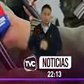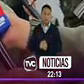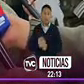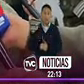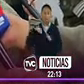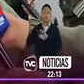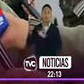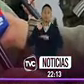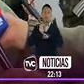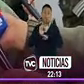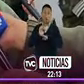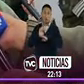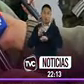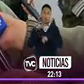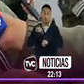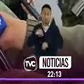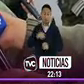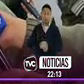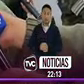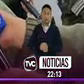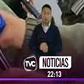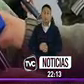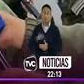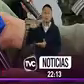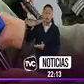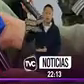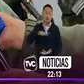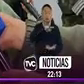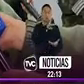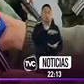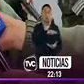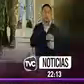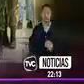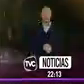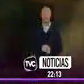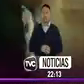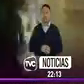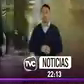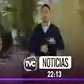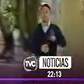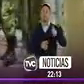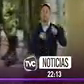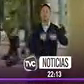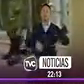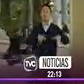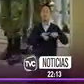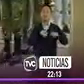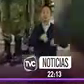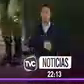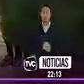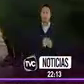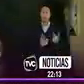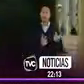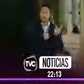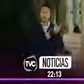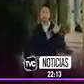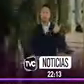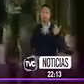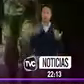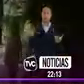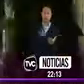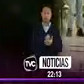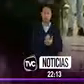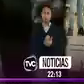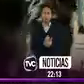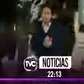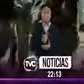y posteriormente pues pasar a lados internacionales. En otro punto de la frontera, una patrulla del ejército logró la incautación de